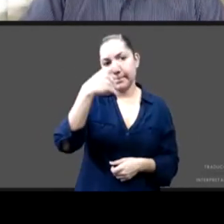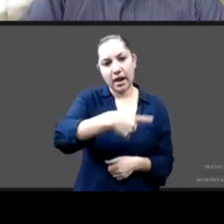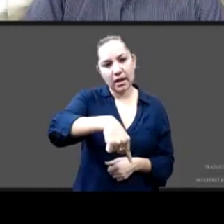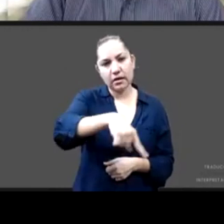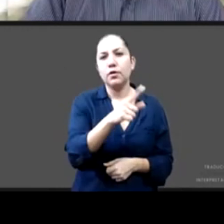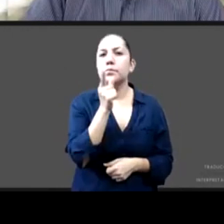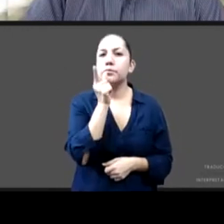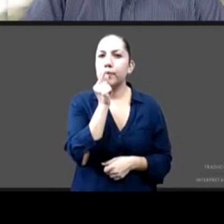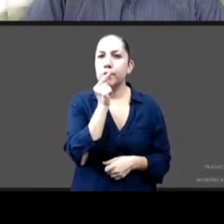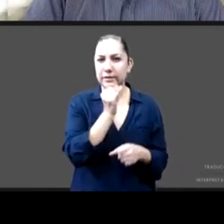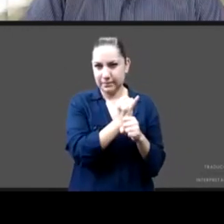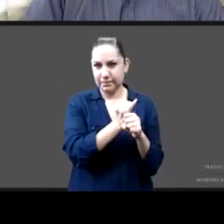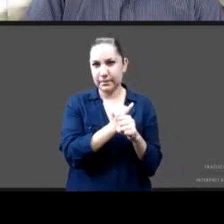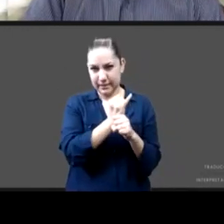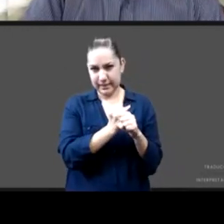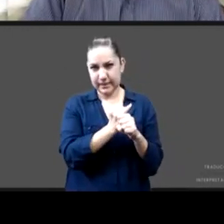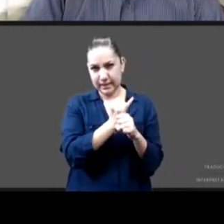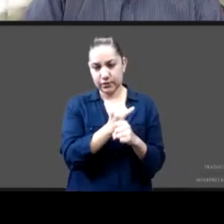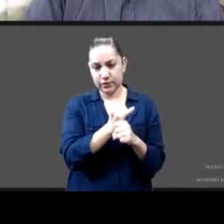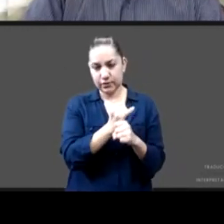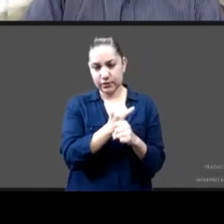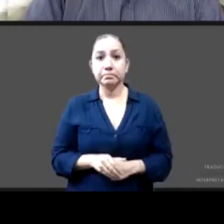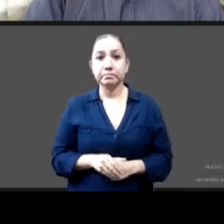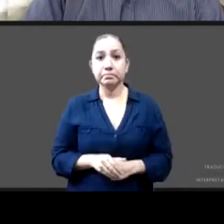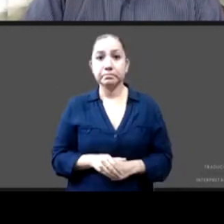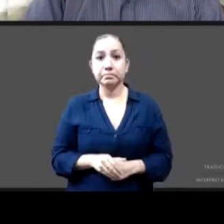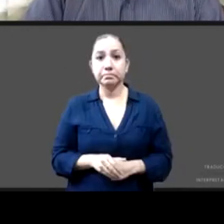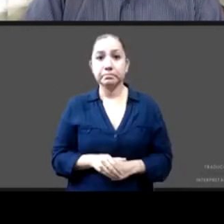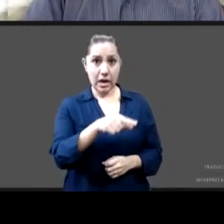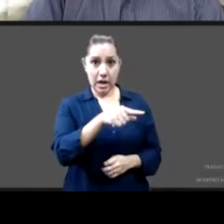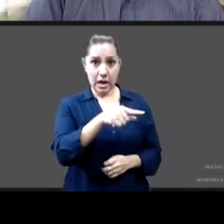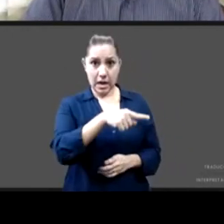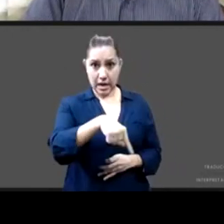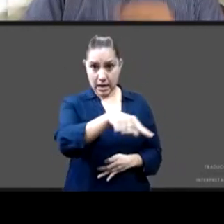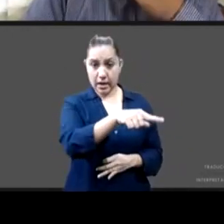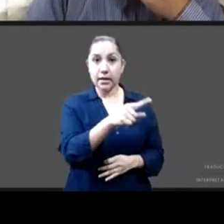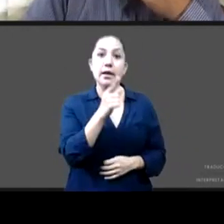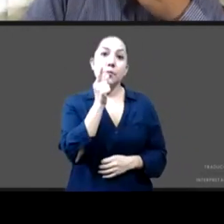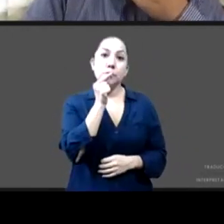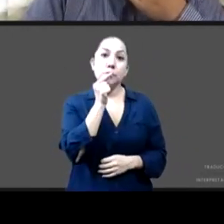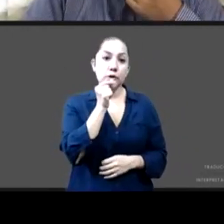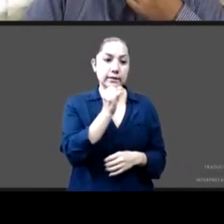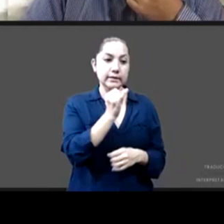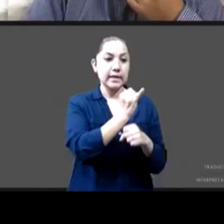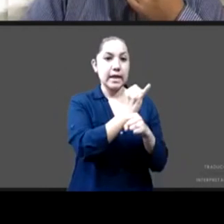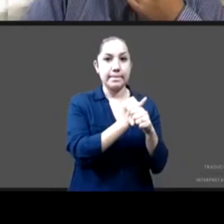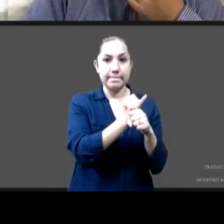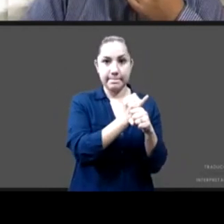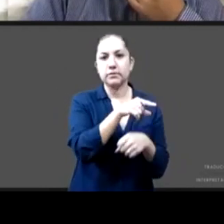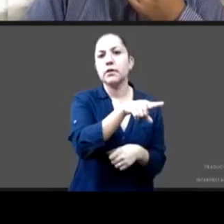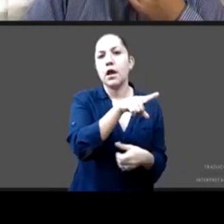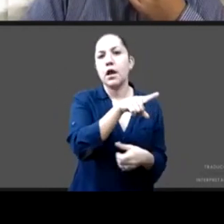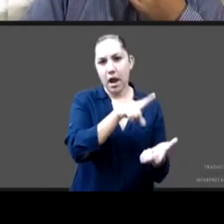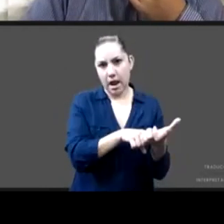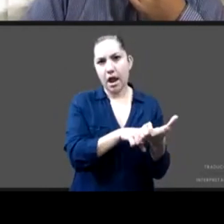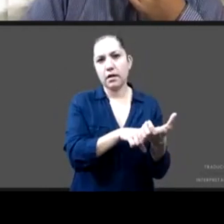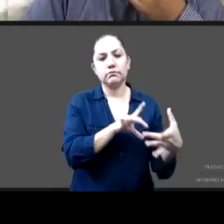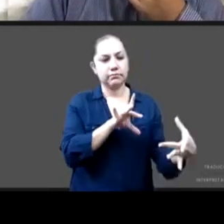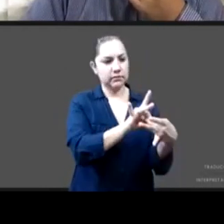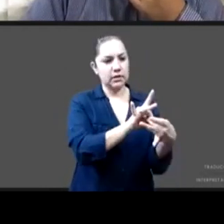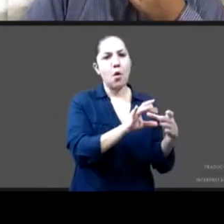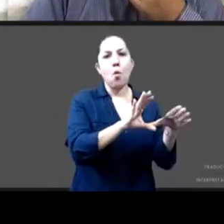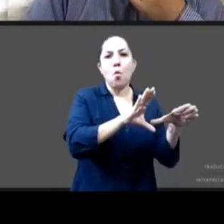investigación, que es ahí donde se cuenta con la unidad de inteligencia cibernética, con